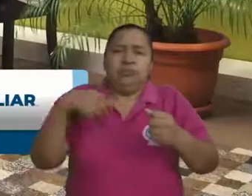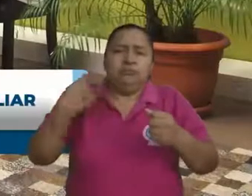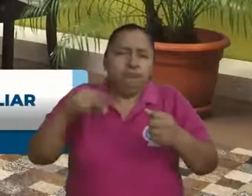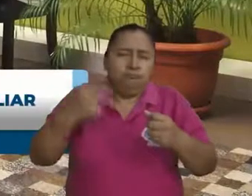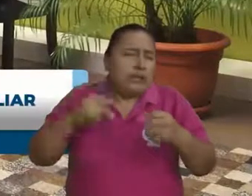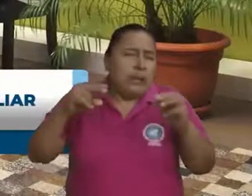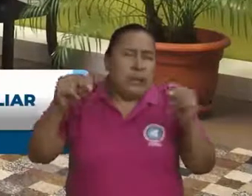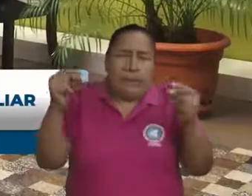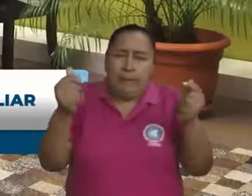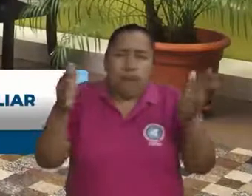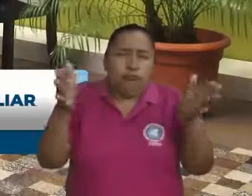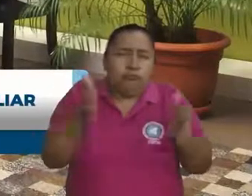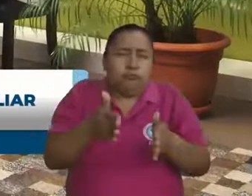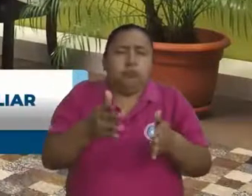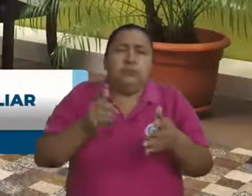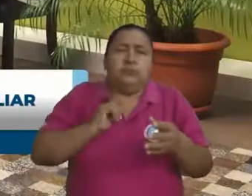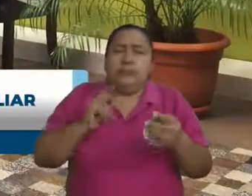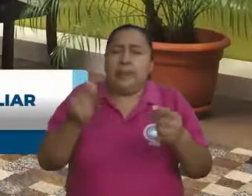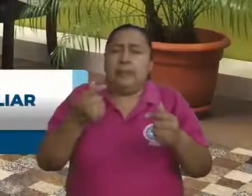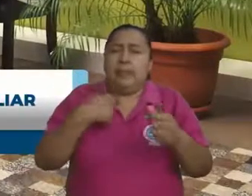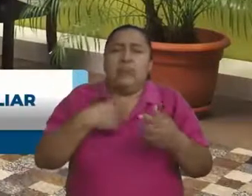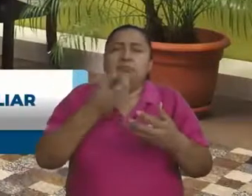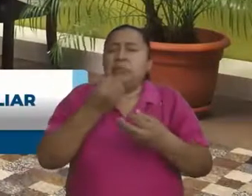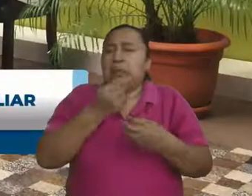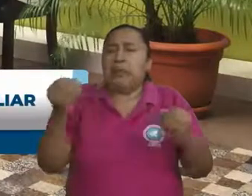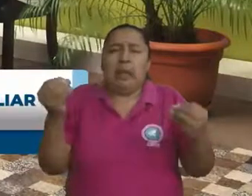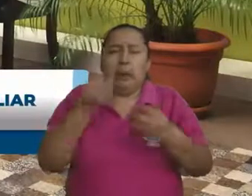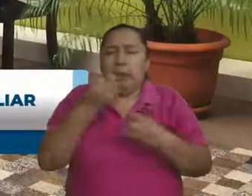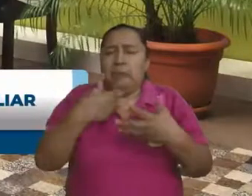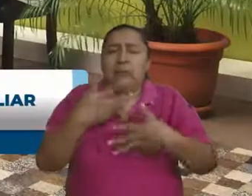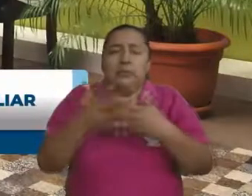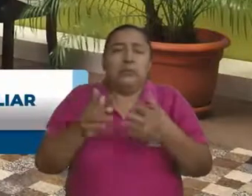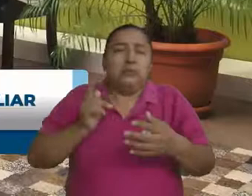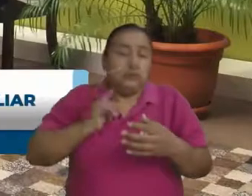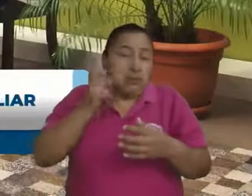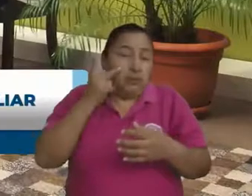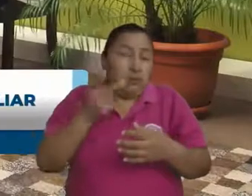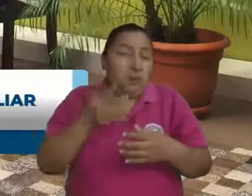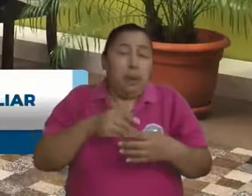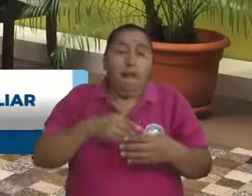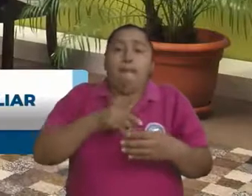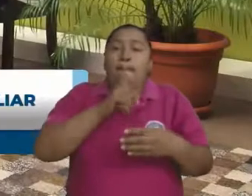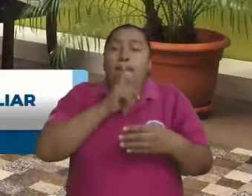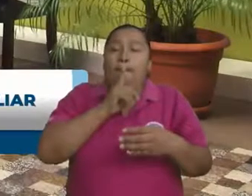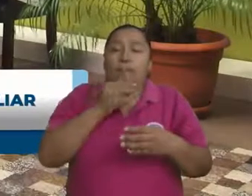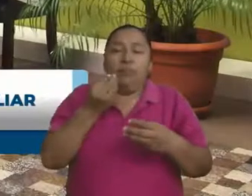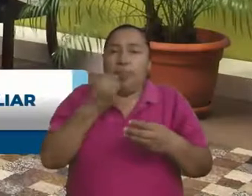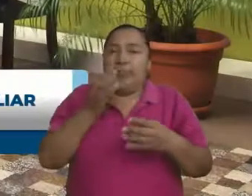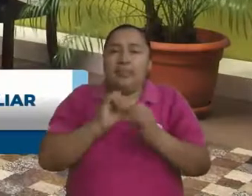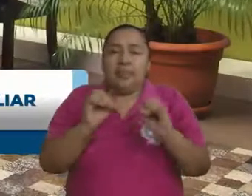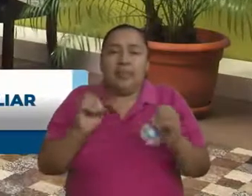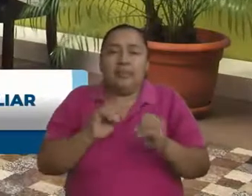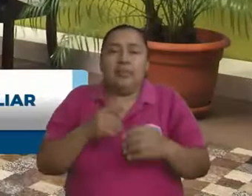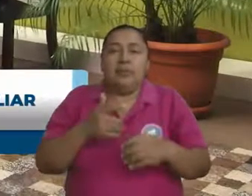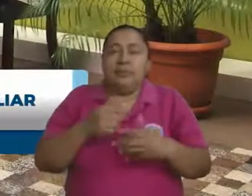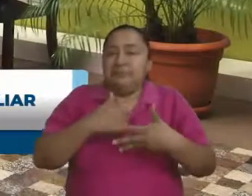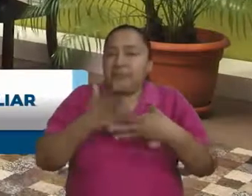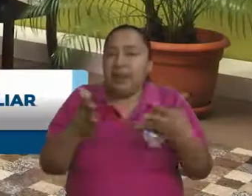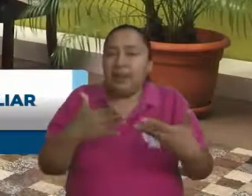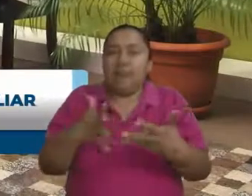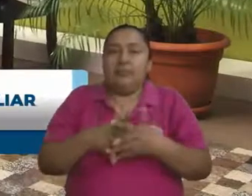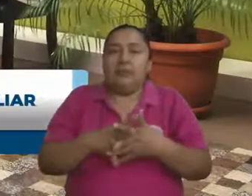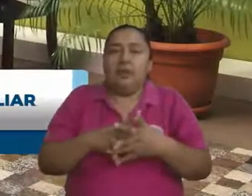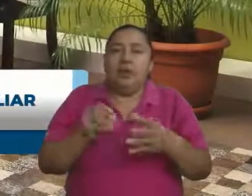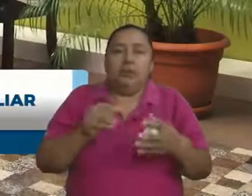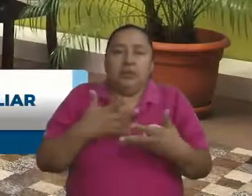la noche a la mañana. Así es. O sea, eso me imagino que tiene que ver con la abstinencia de comer y dejar así